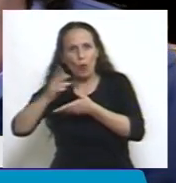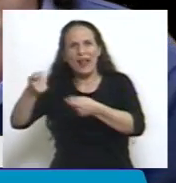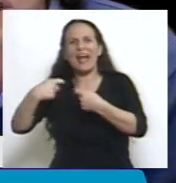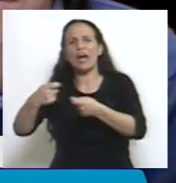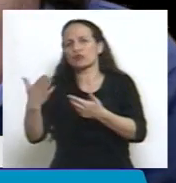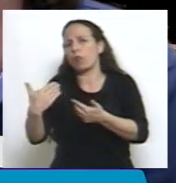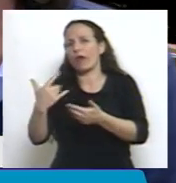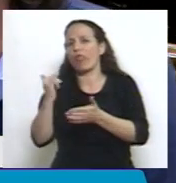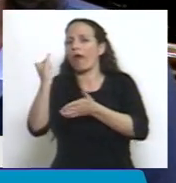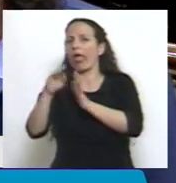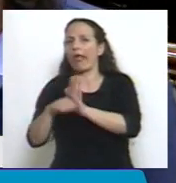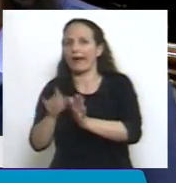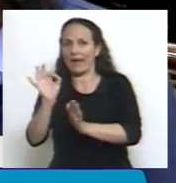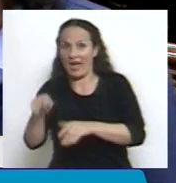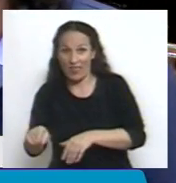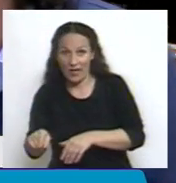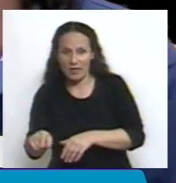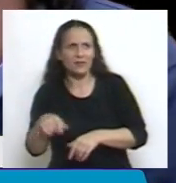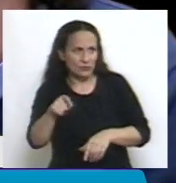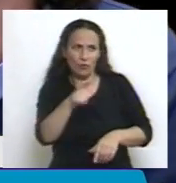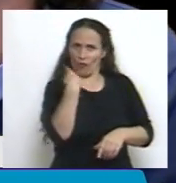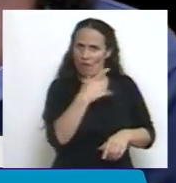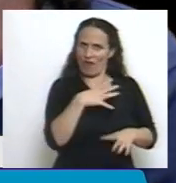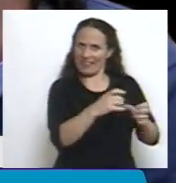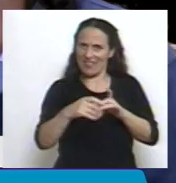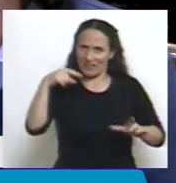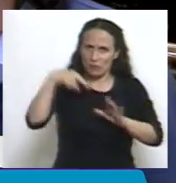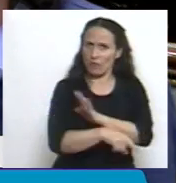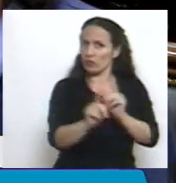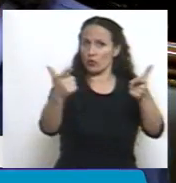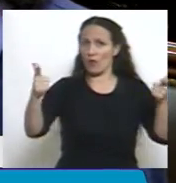permitido discutir en profundidad. Y eso solamente es un ejemplo.